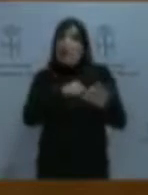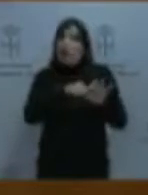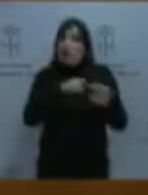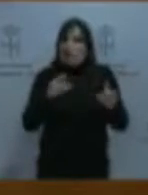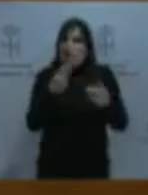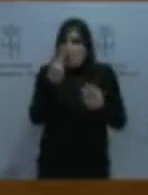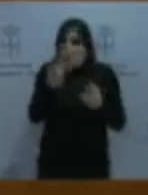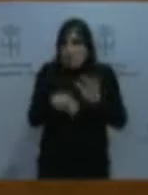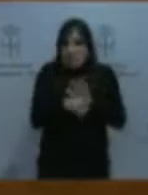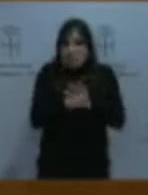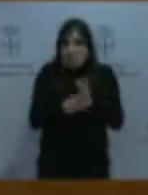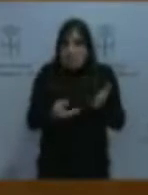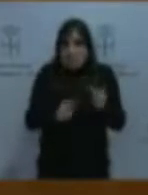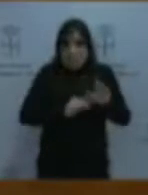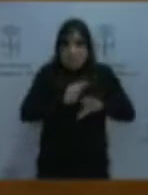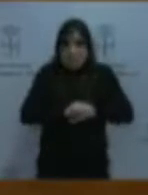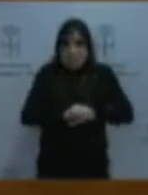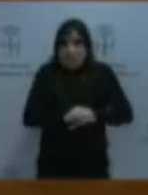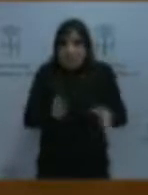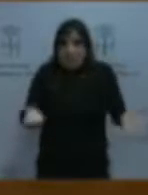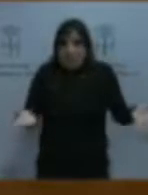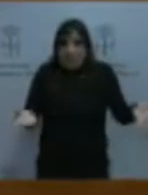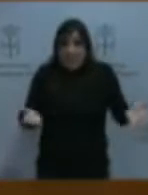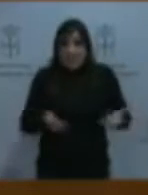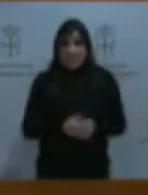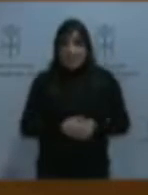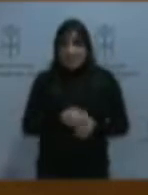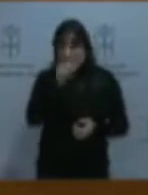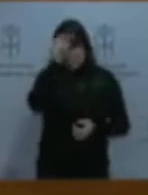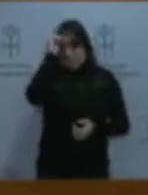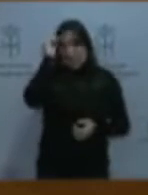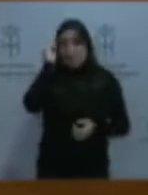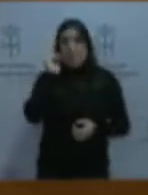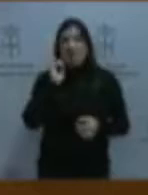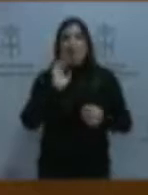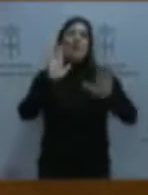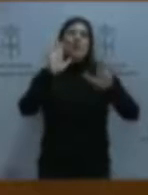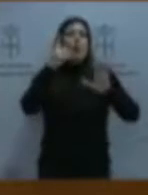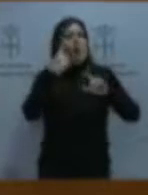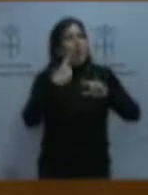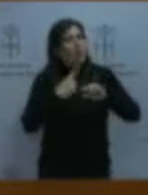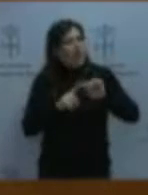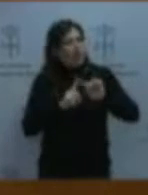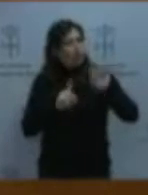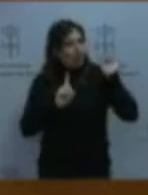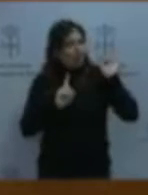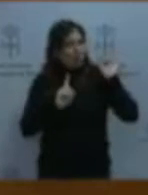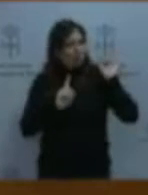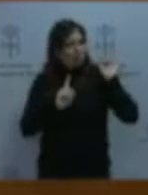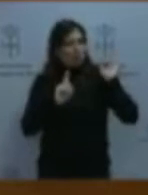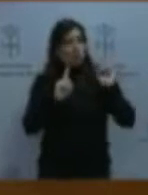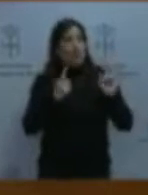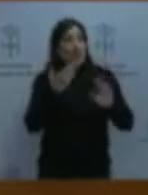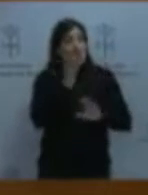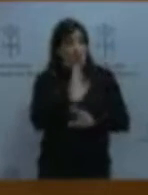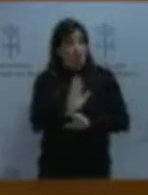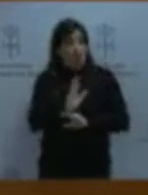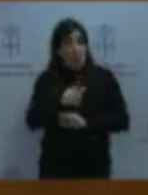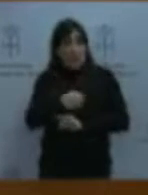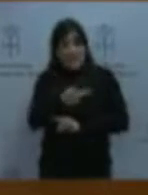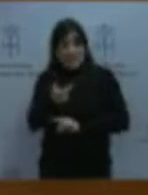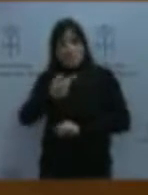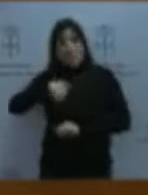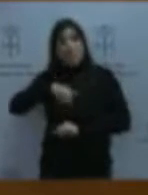Sin embargo, tengo que decir una cosa. Hay una cosa de las mociones que presentamos que cumplióse, y fue